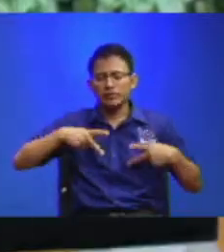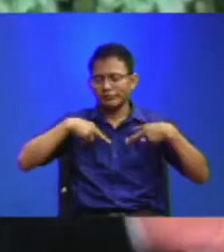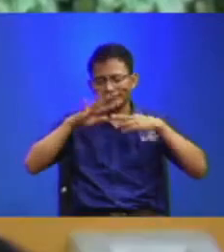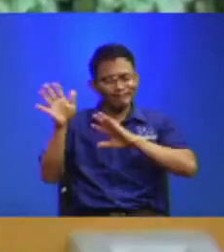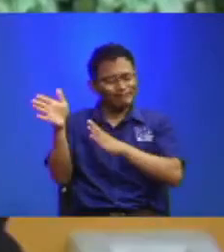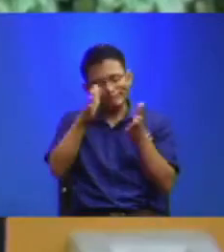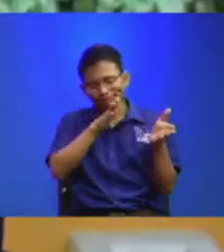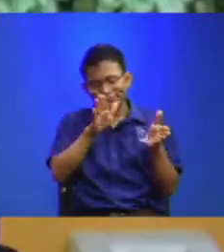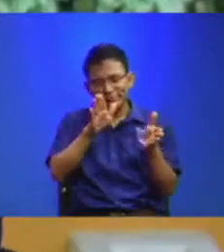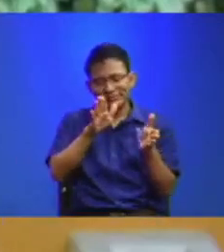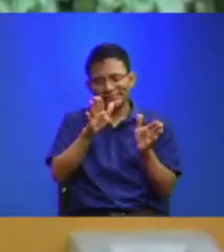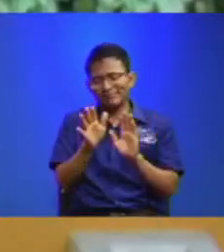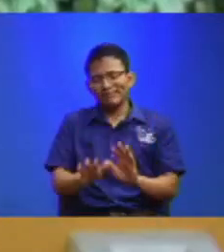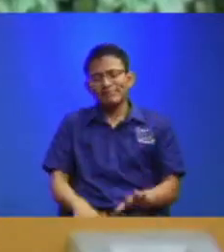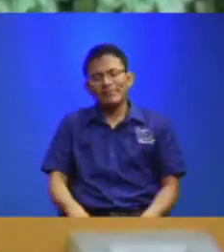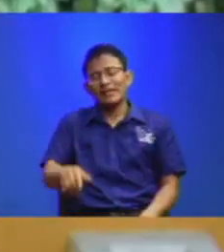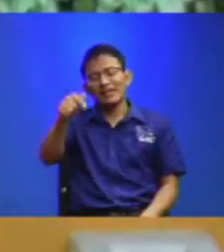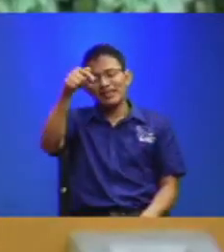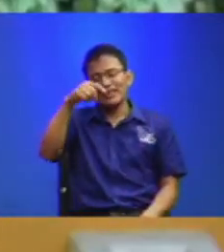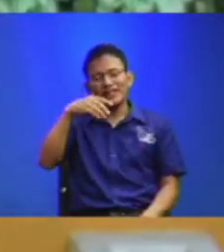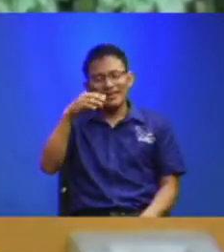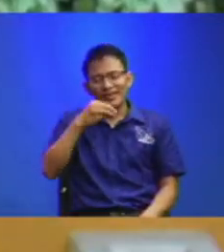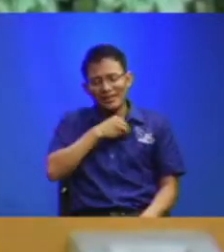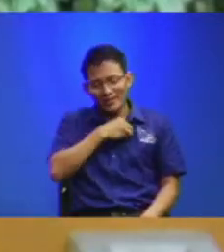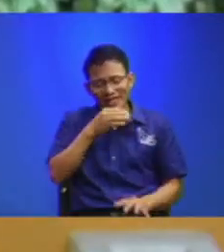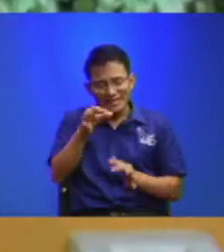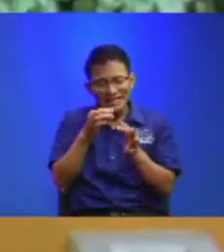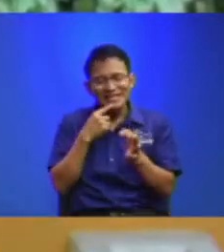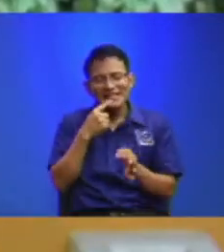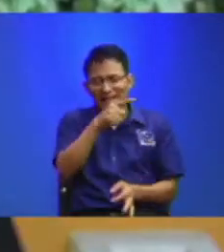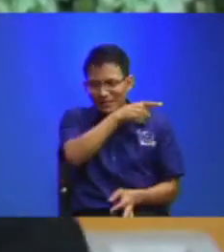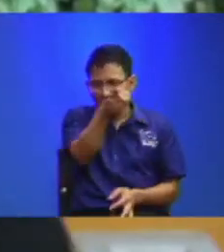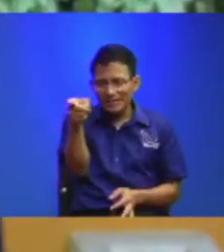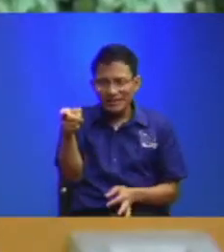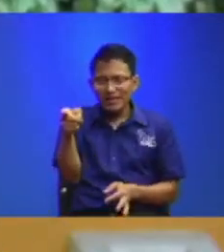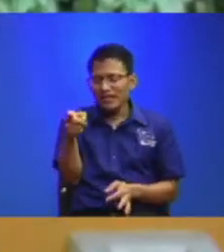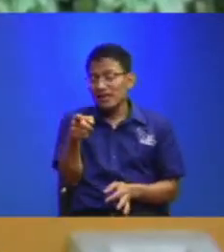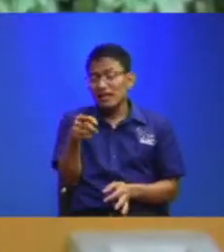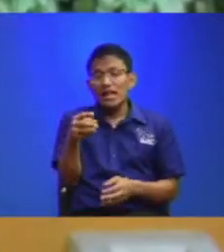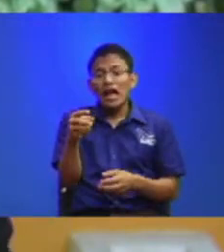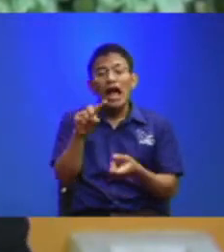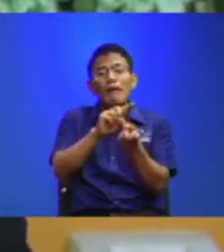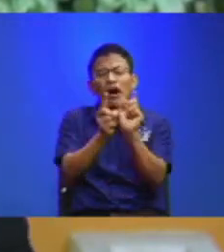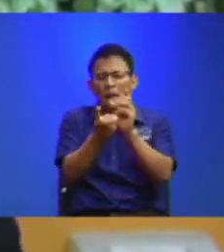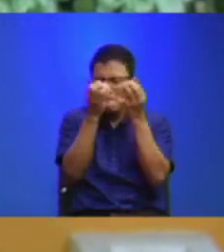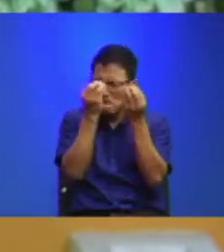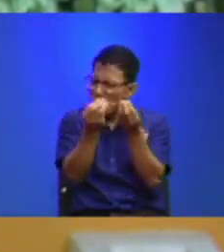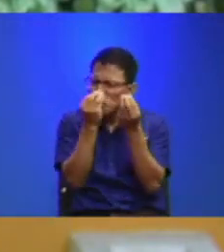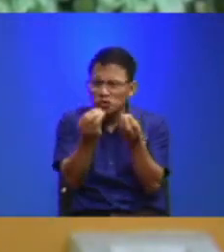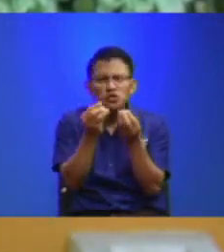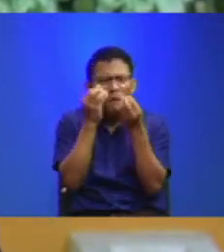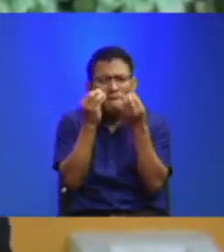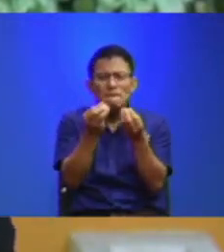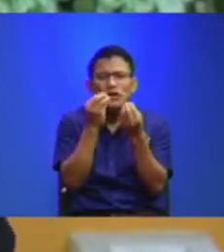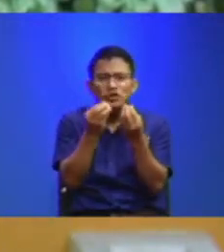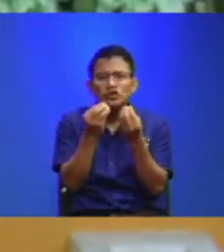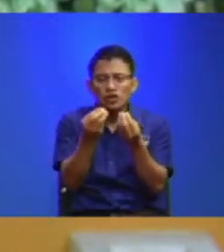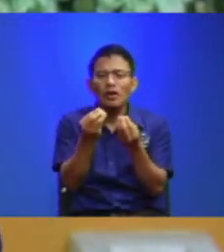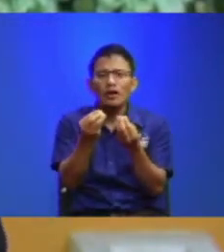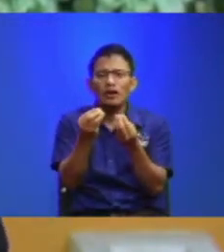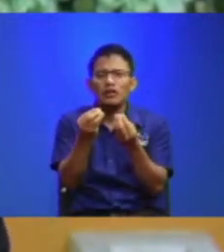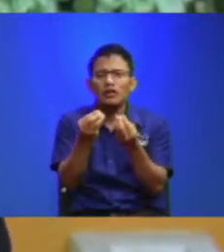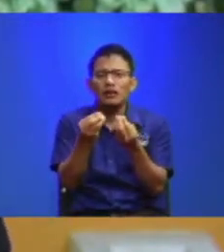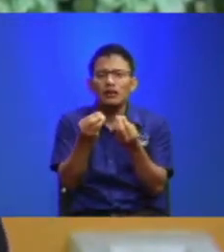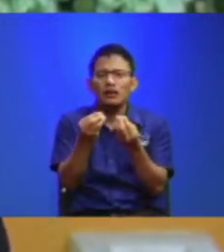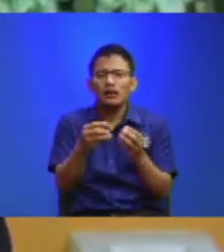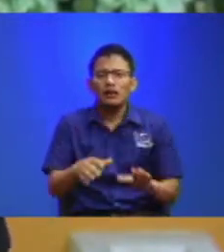es que ha cambiado mucho, muchísimo, muchísimo, muchísimo. Usted antes enviaba una carta. Yo creo que todavía está ese servicio,